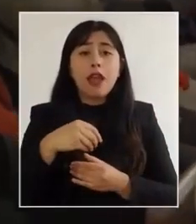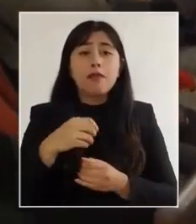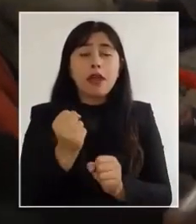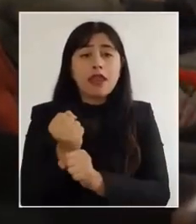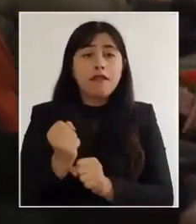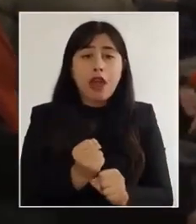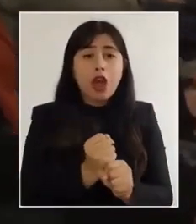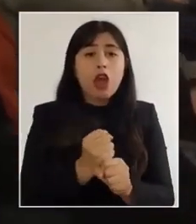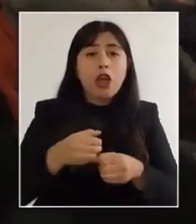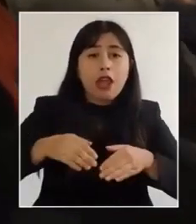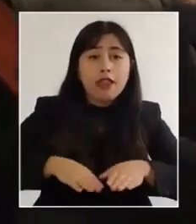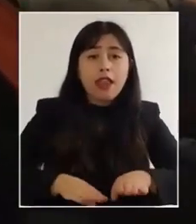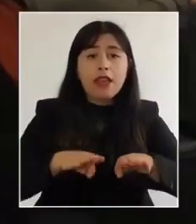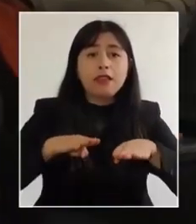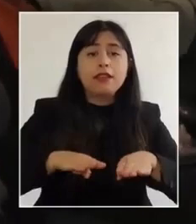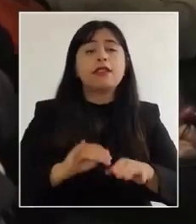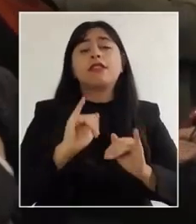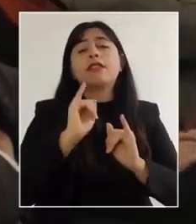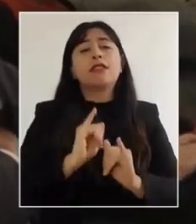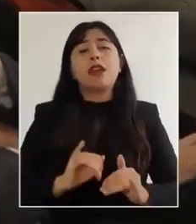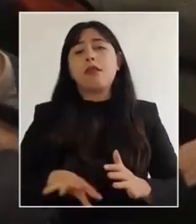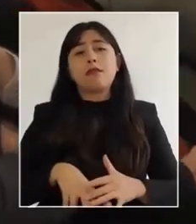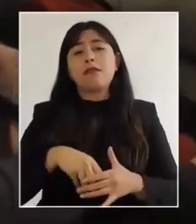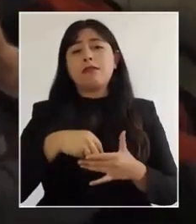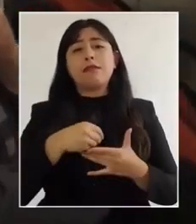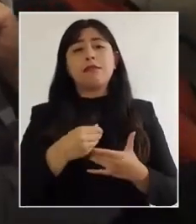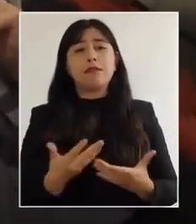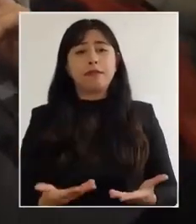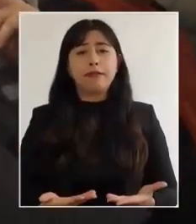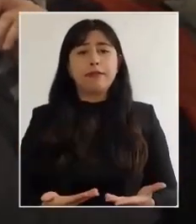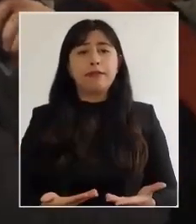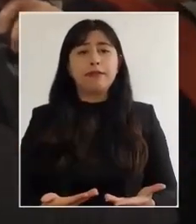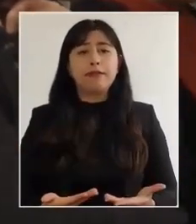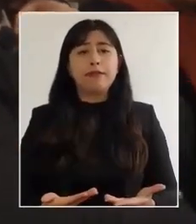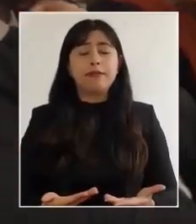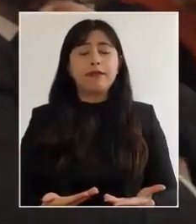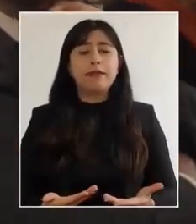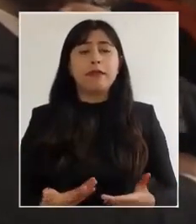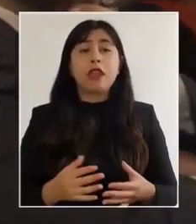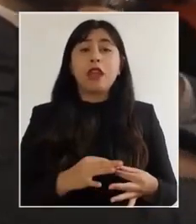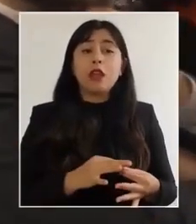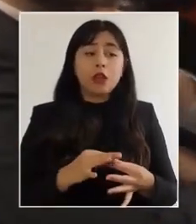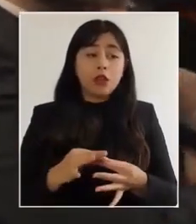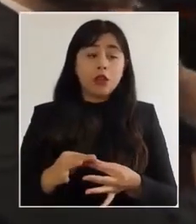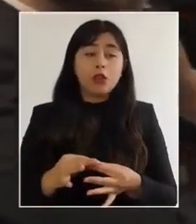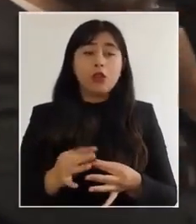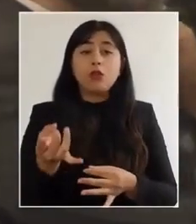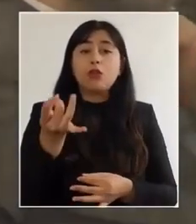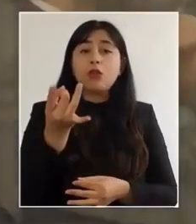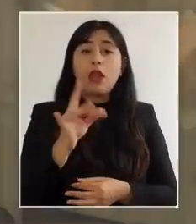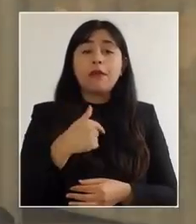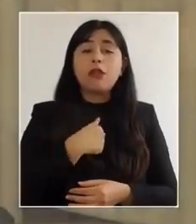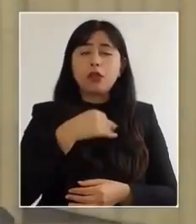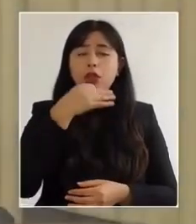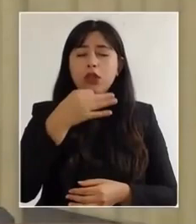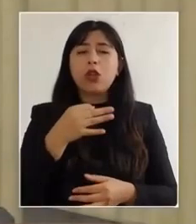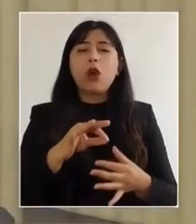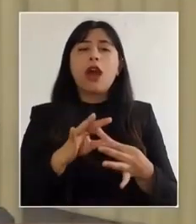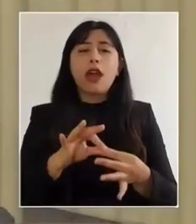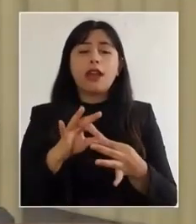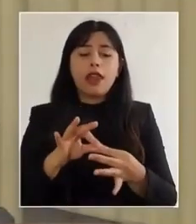aflora Por lo cual solamente insisto agradecer